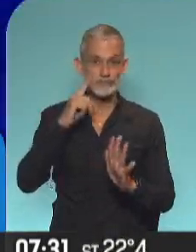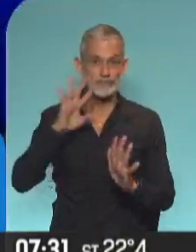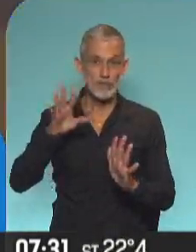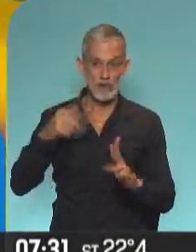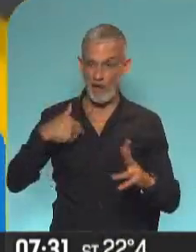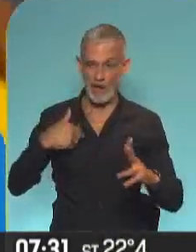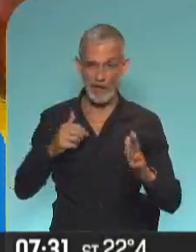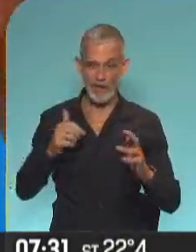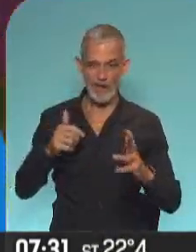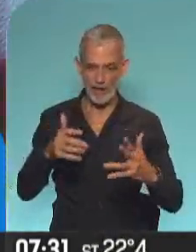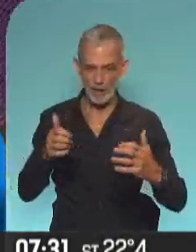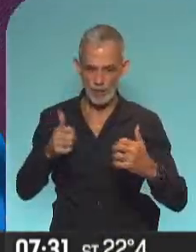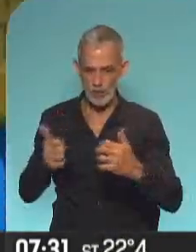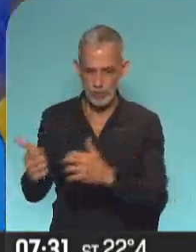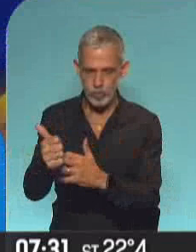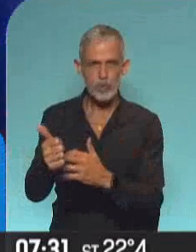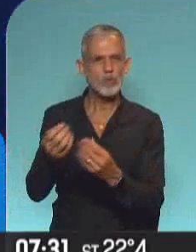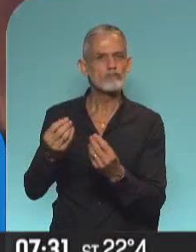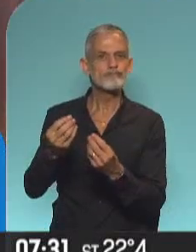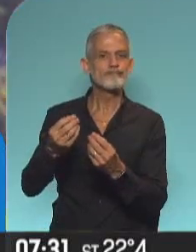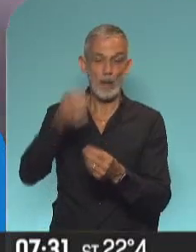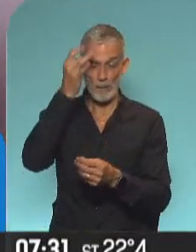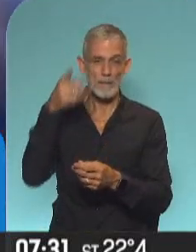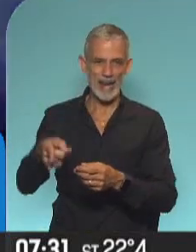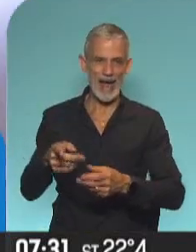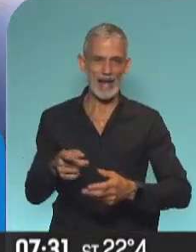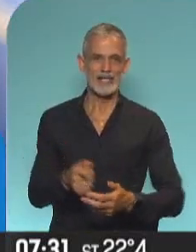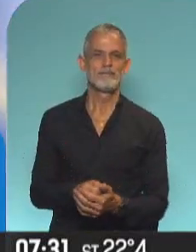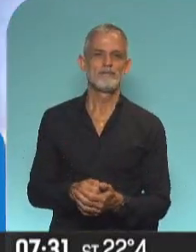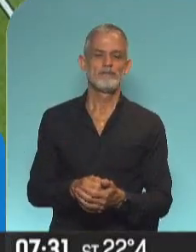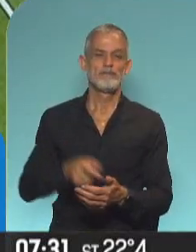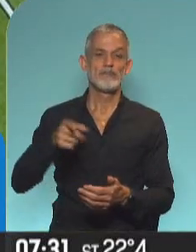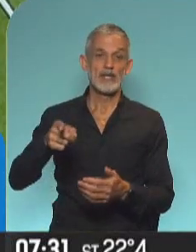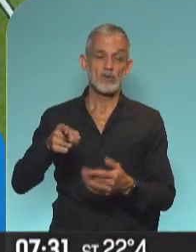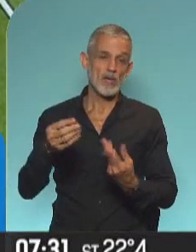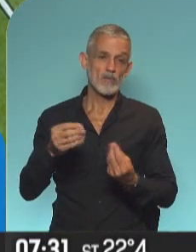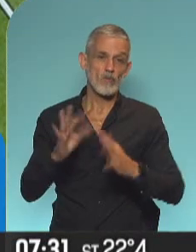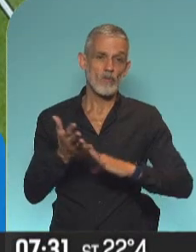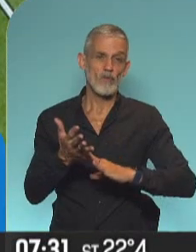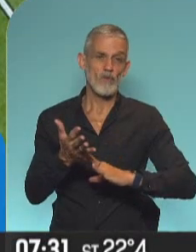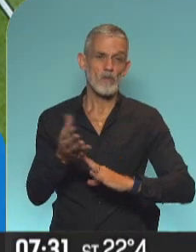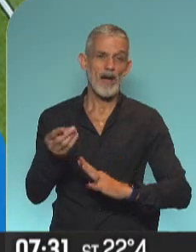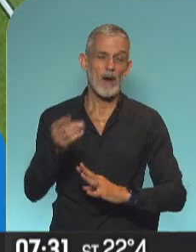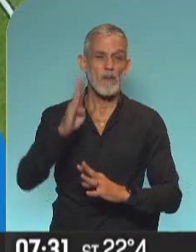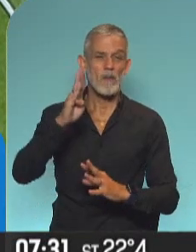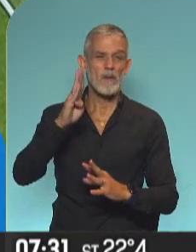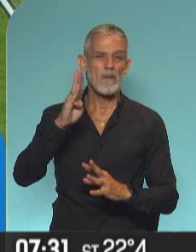en posición de marca cuando es el único delantero de puntas, al menos en la disposición táctica del equipo de